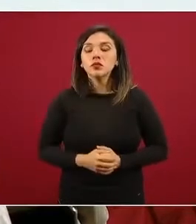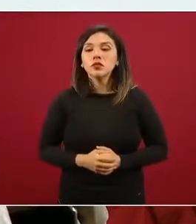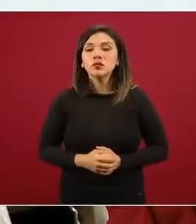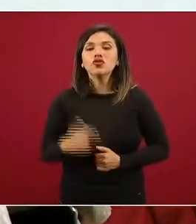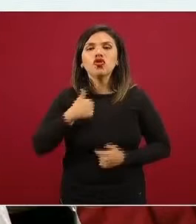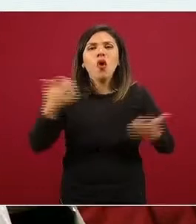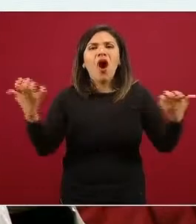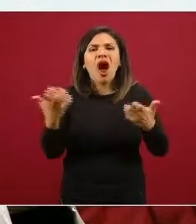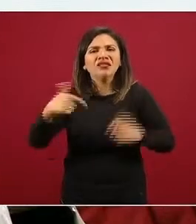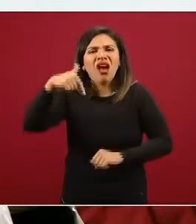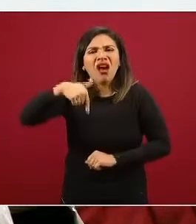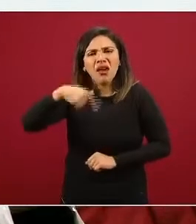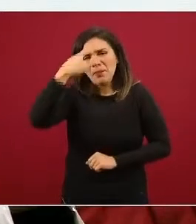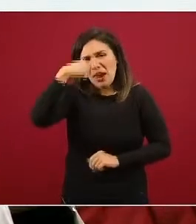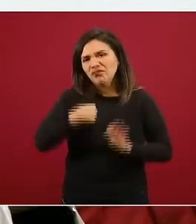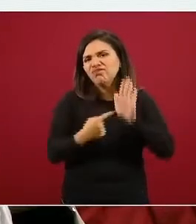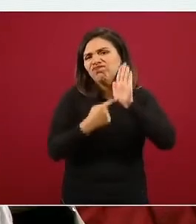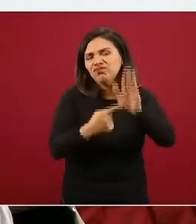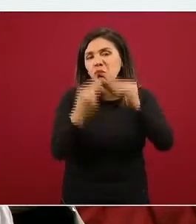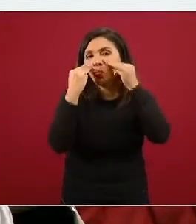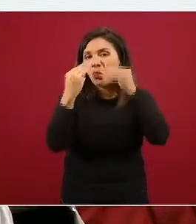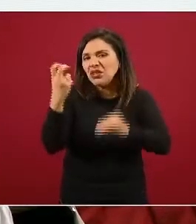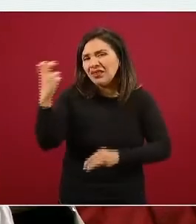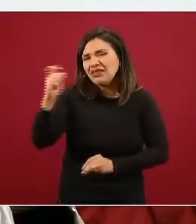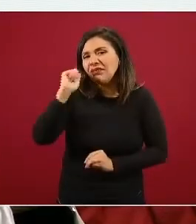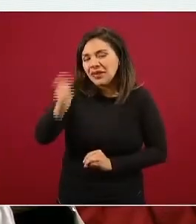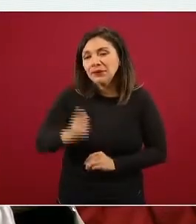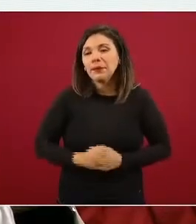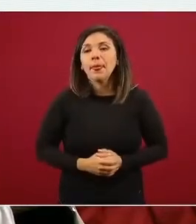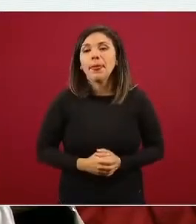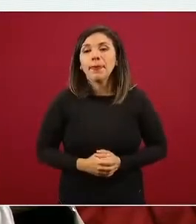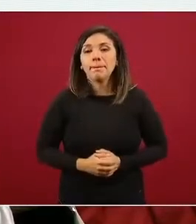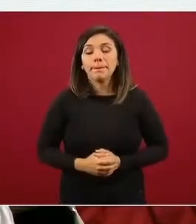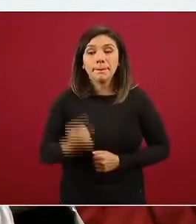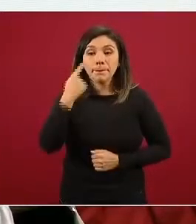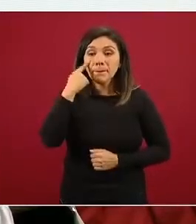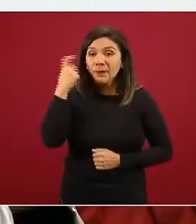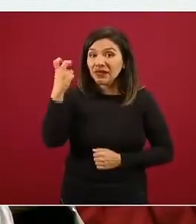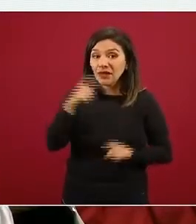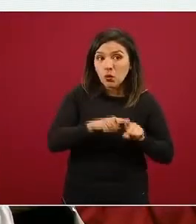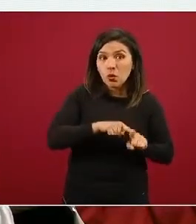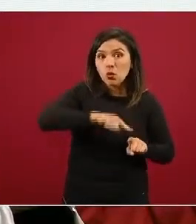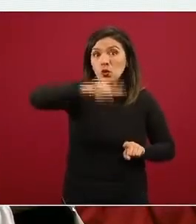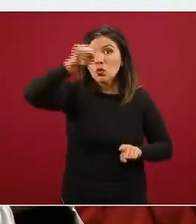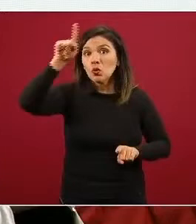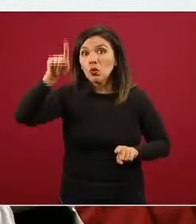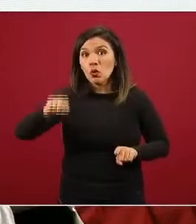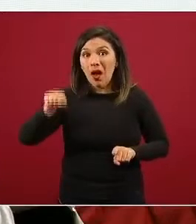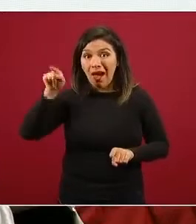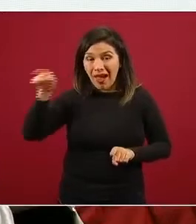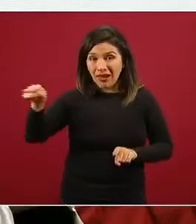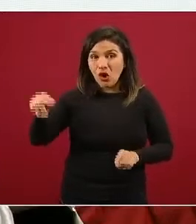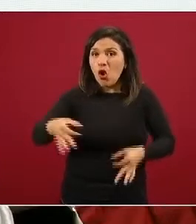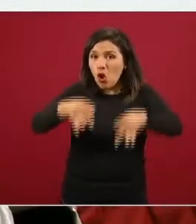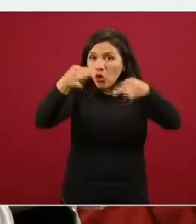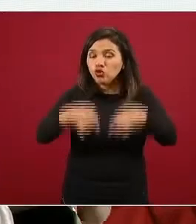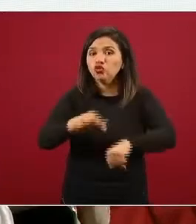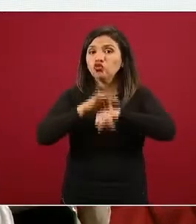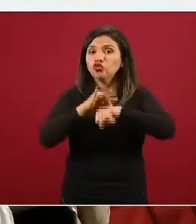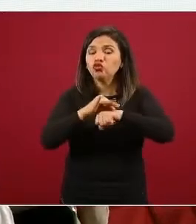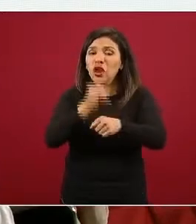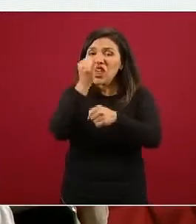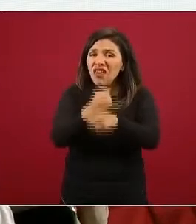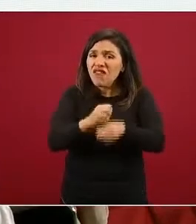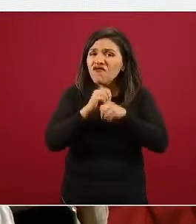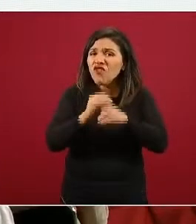hicimos aquí para ilustrar este concepto. Esta es la curva epidémica real de